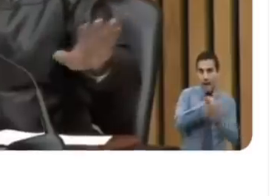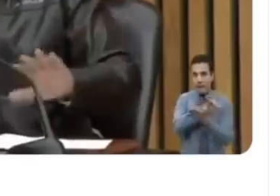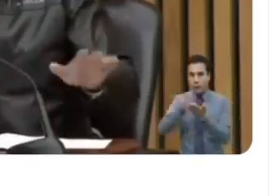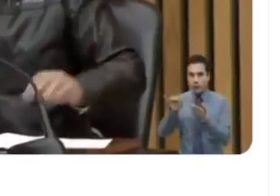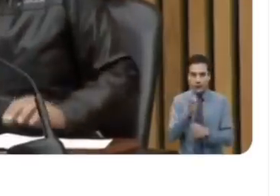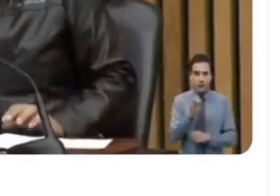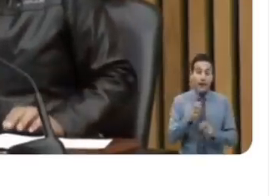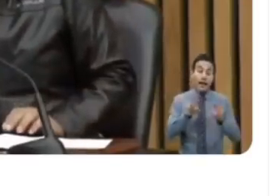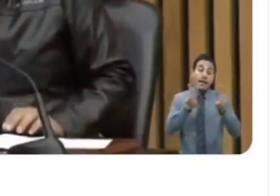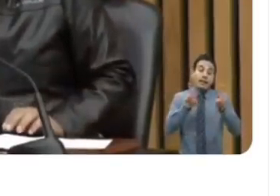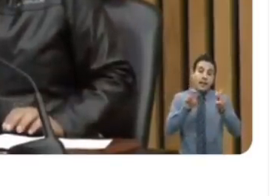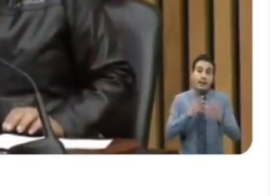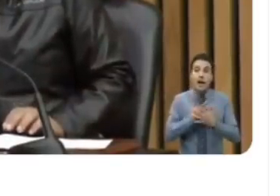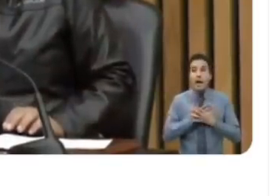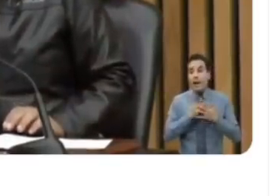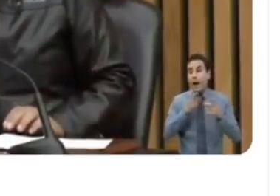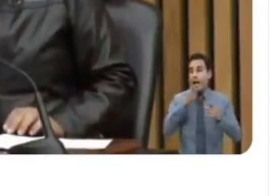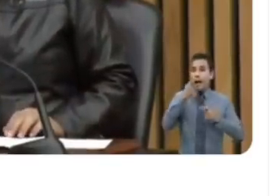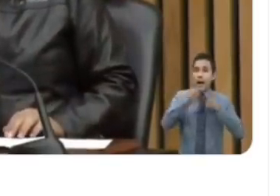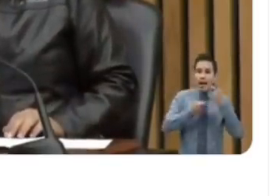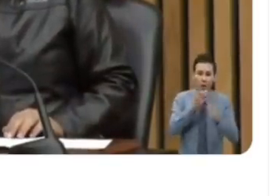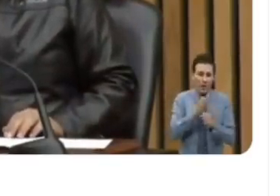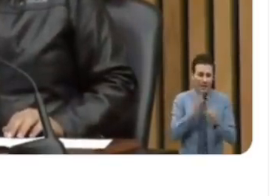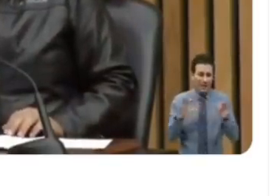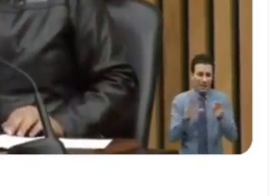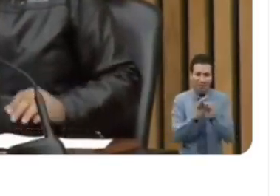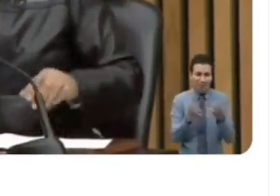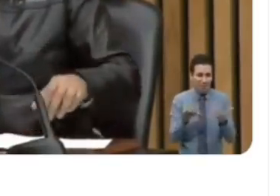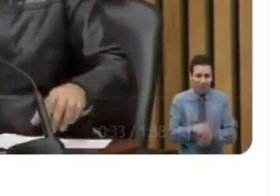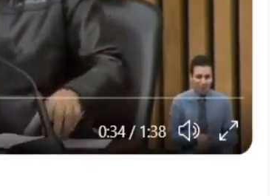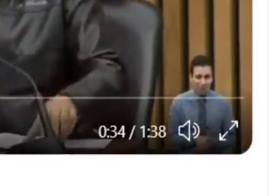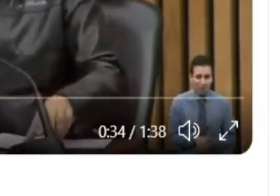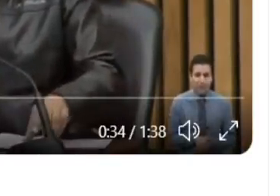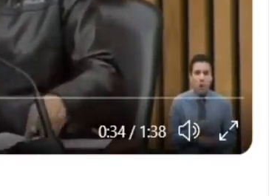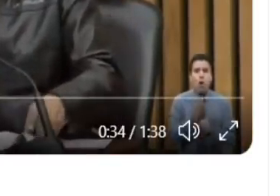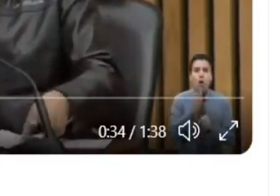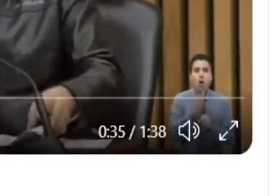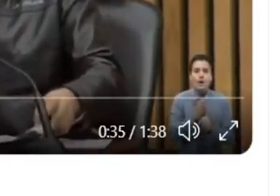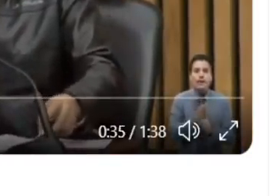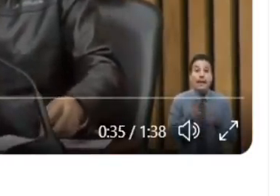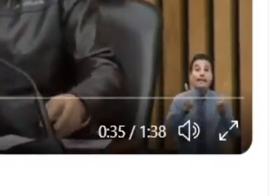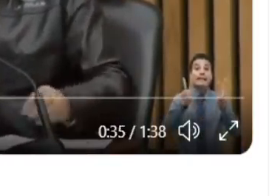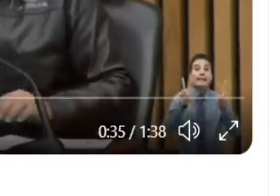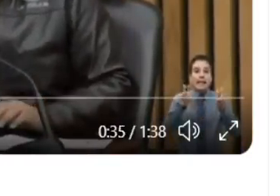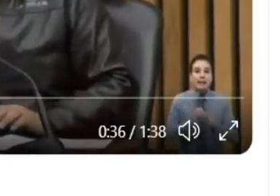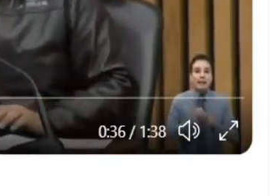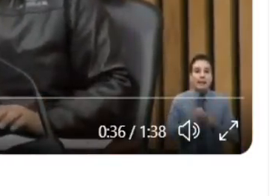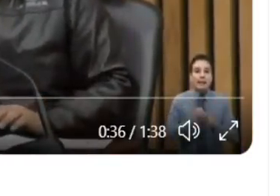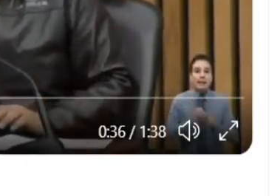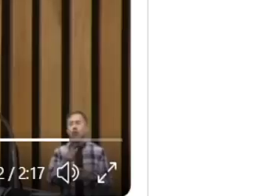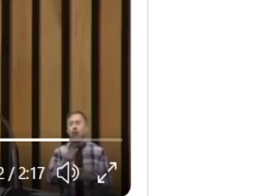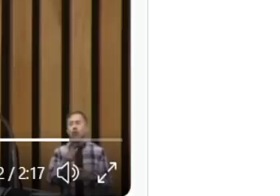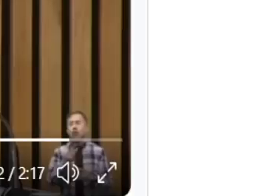del amor aquí no viene a colación aquí viene el debate jurídico